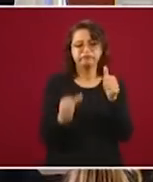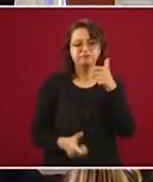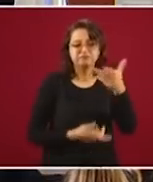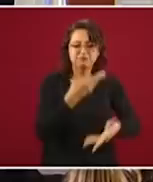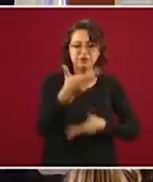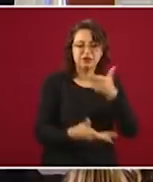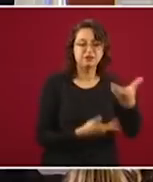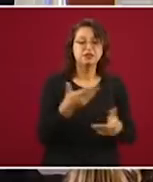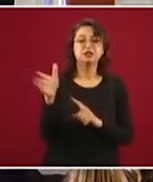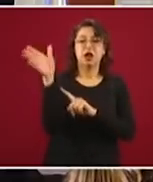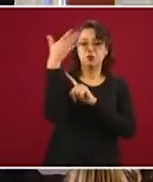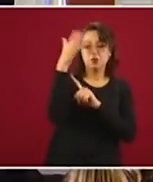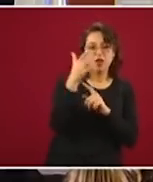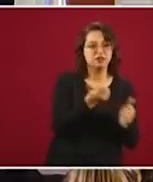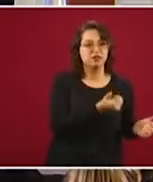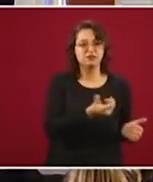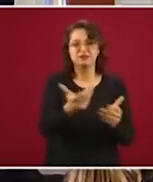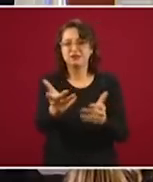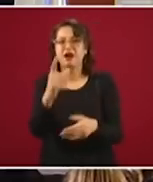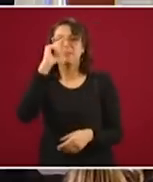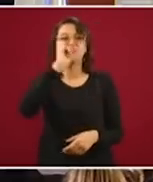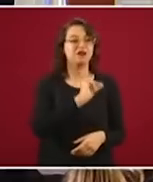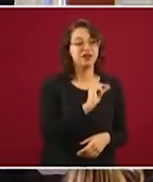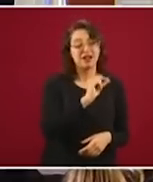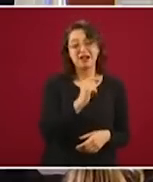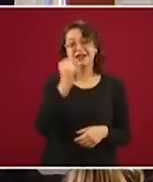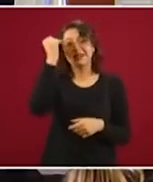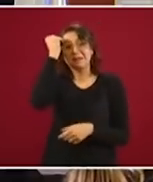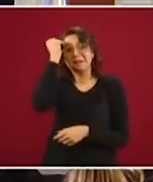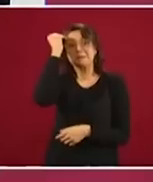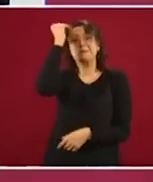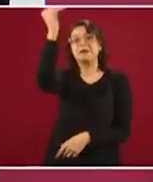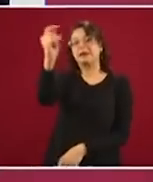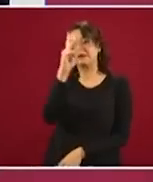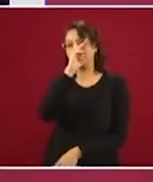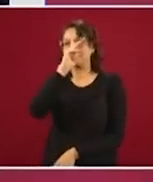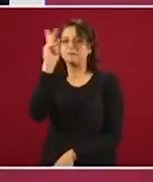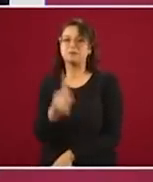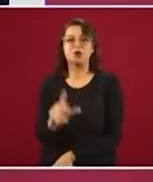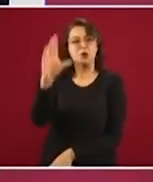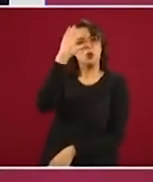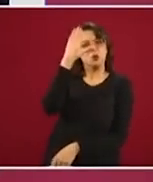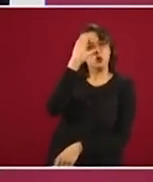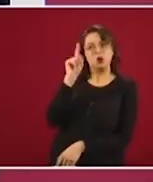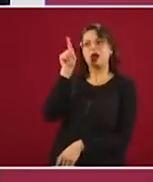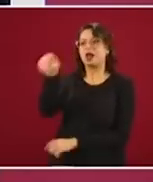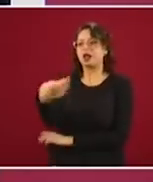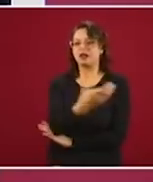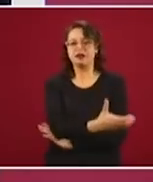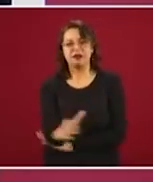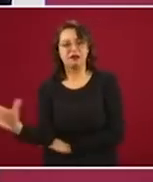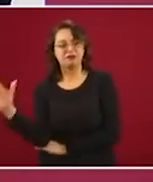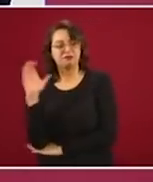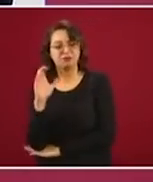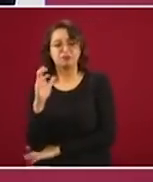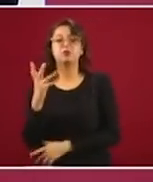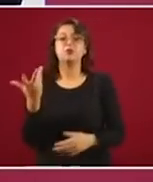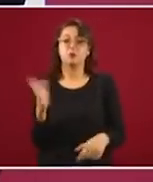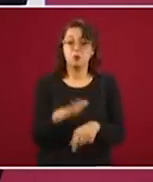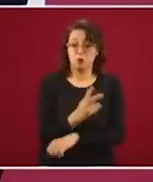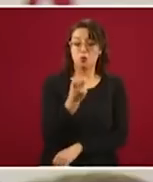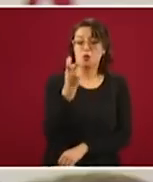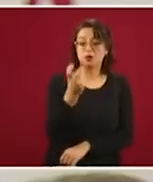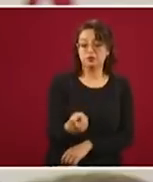de traslado, como las ambulancias, es aún peor en las zonas rurales. Por eso el IMSS-Bienestar, que desde